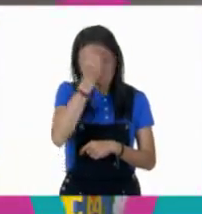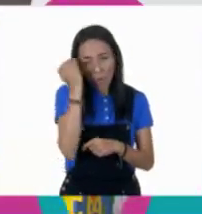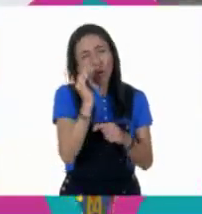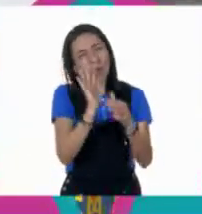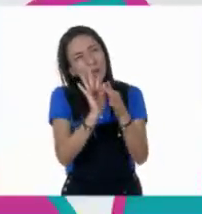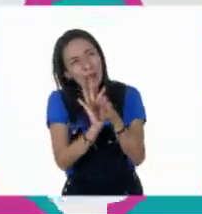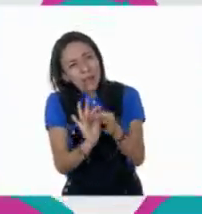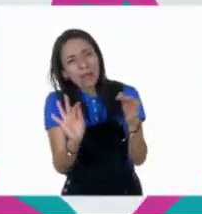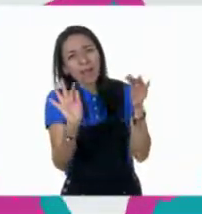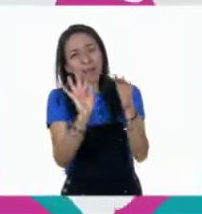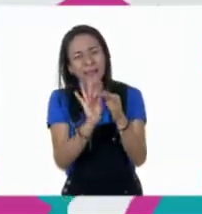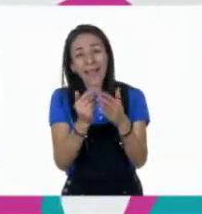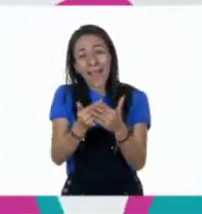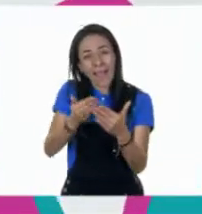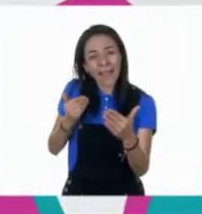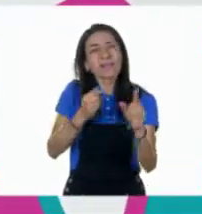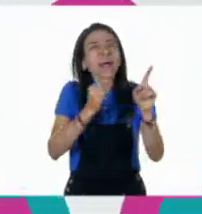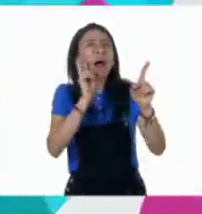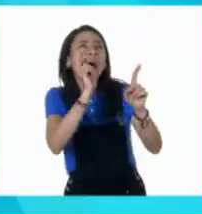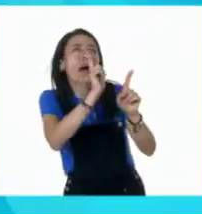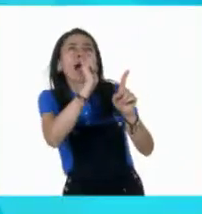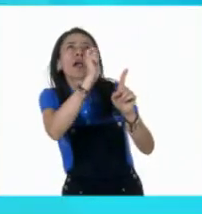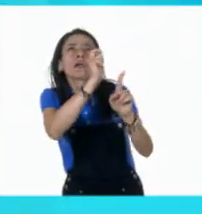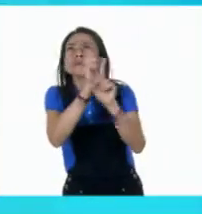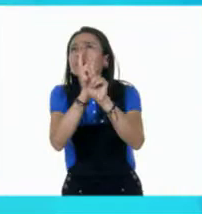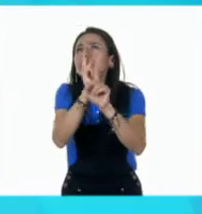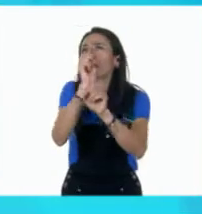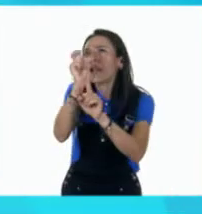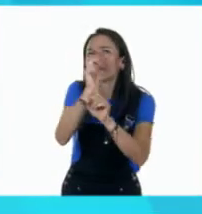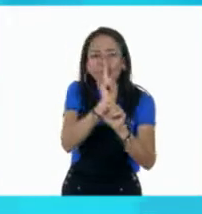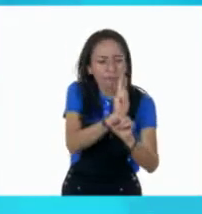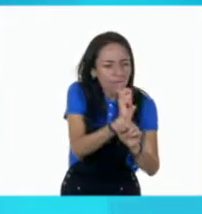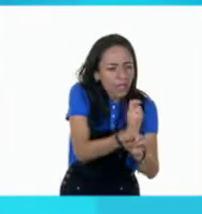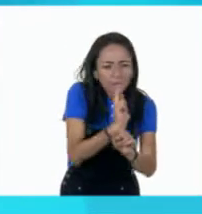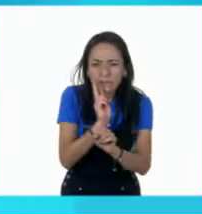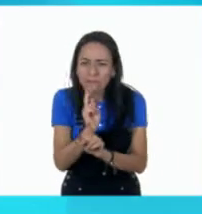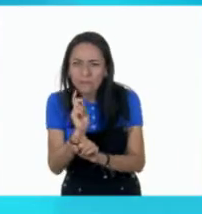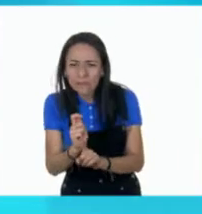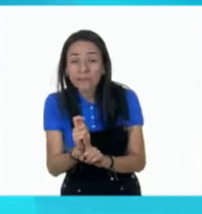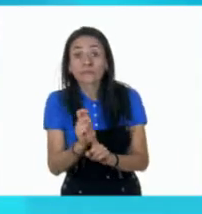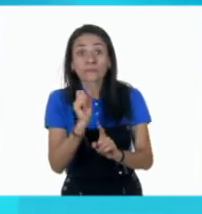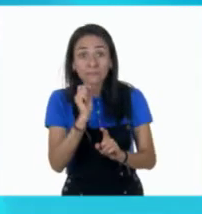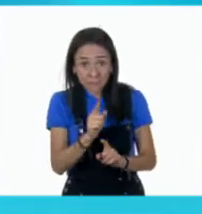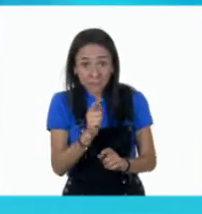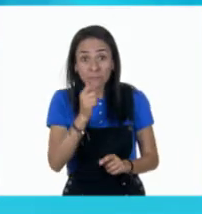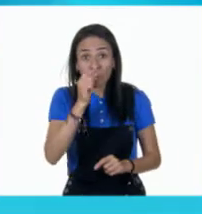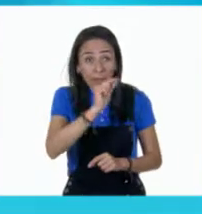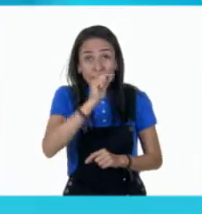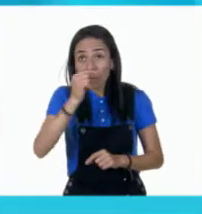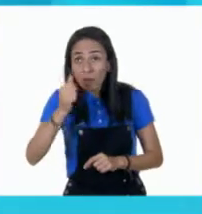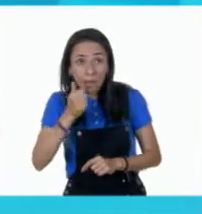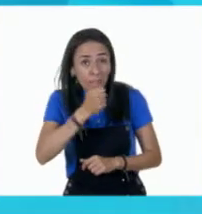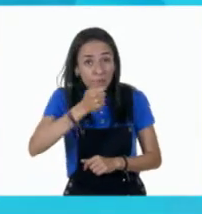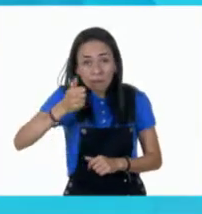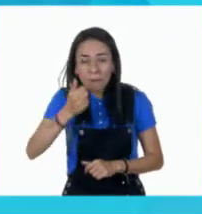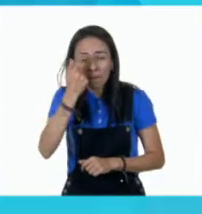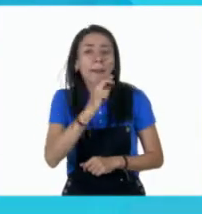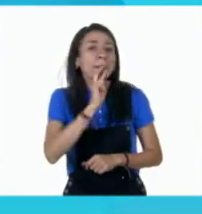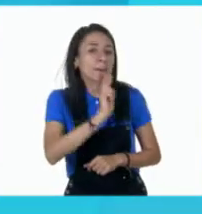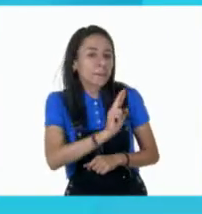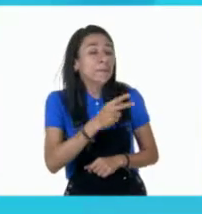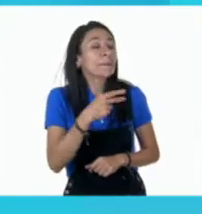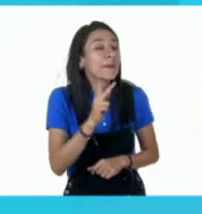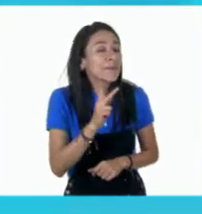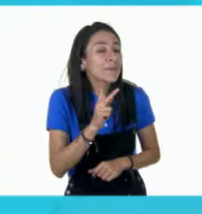estaba viendo. Conforme vayamos viendo cada una de ellas, Oscar, vamos a ir respondiendo las preguntas. Muy bien. Pero ¿qué crees?